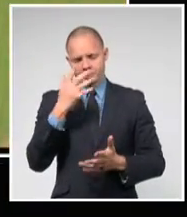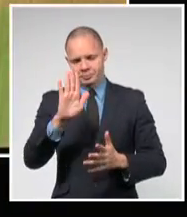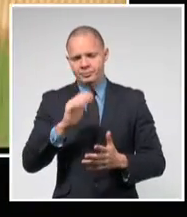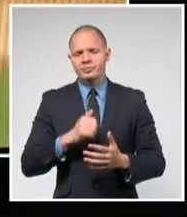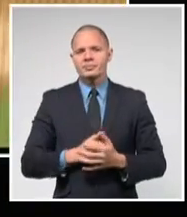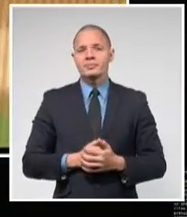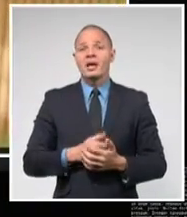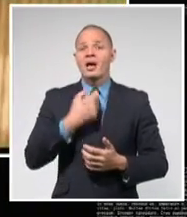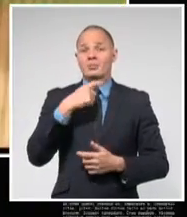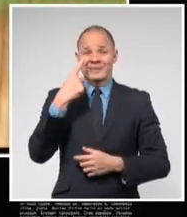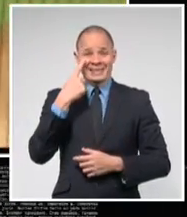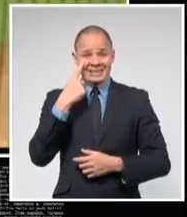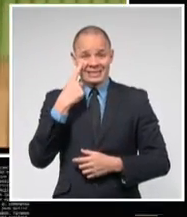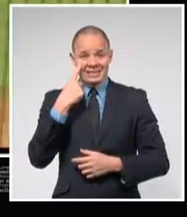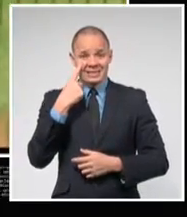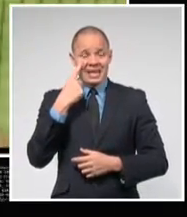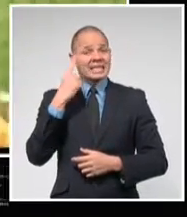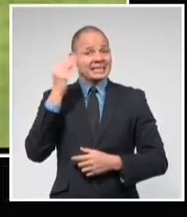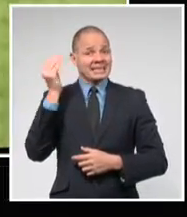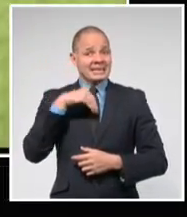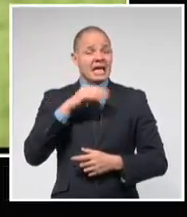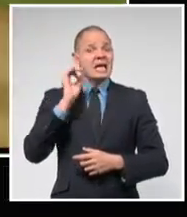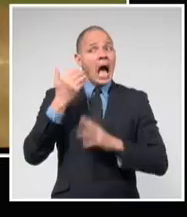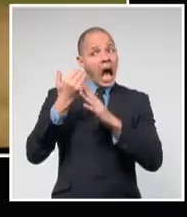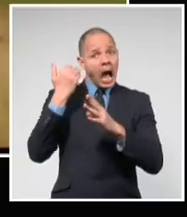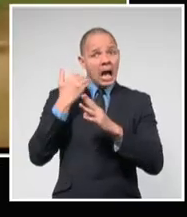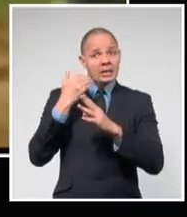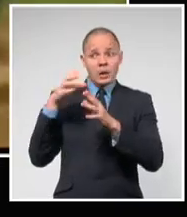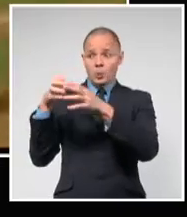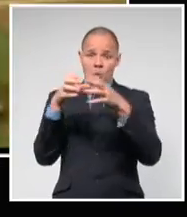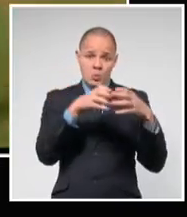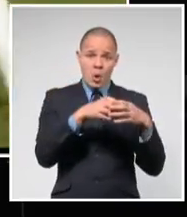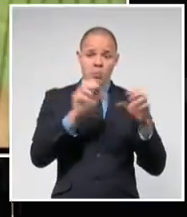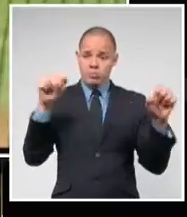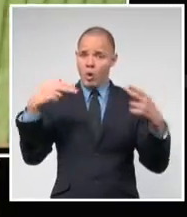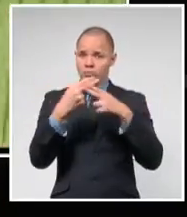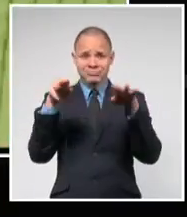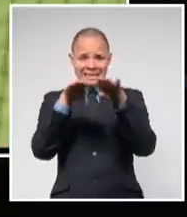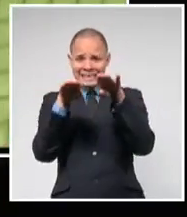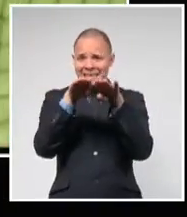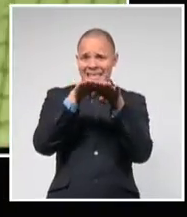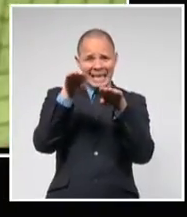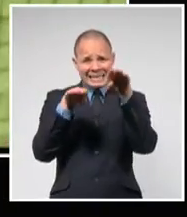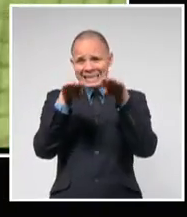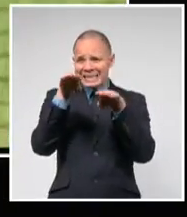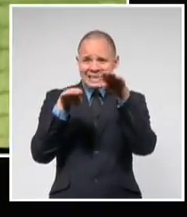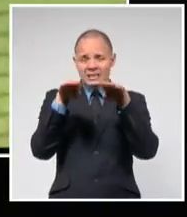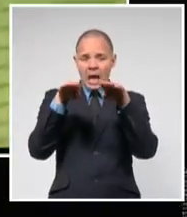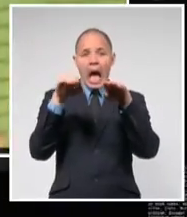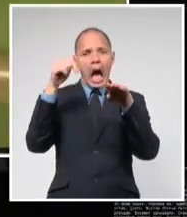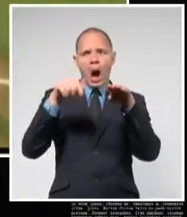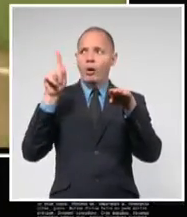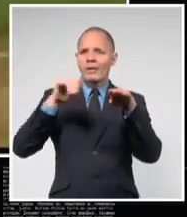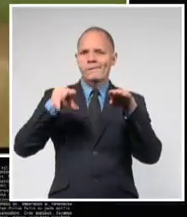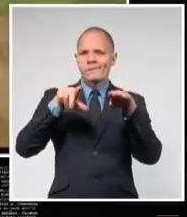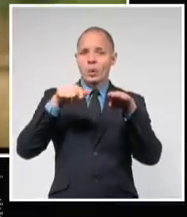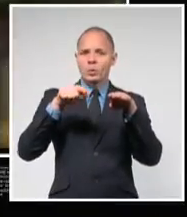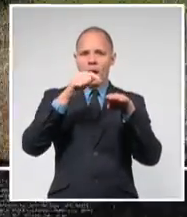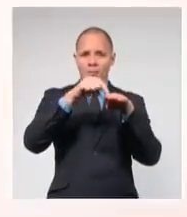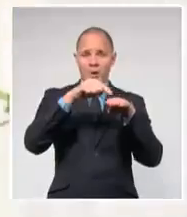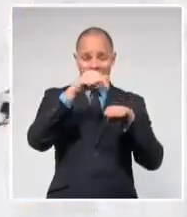fortaleza adicional en el sistema competitivo cubano que permitía que los peloteros cubanos arribaran a su edad